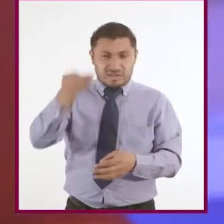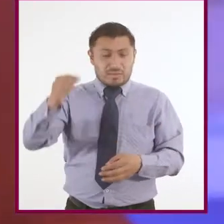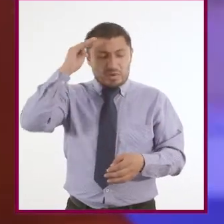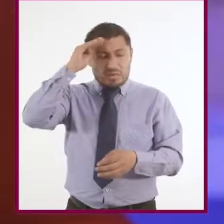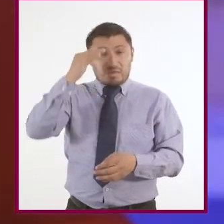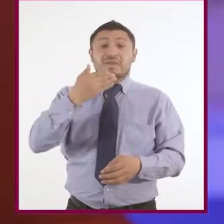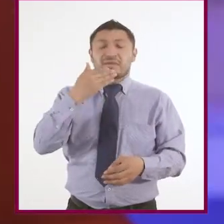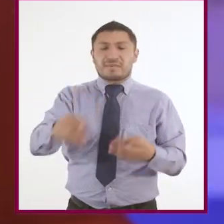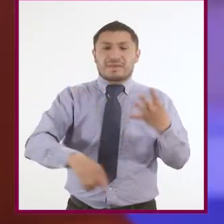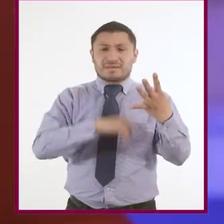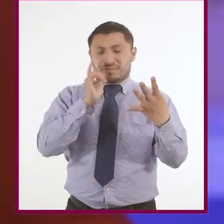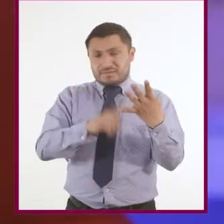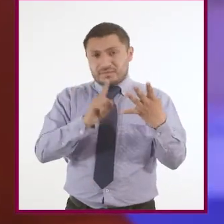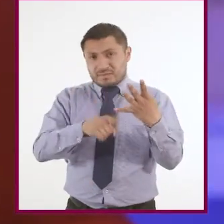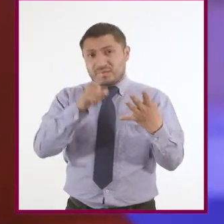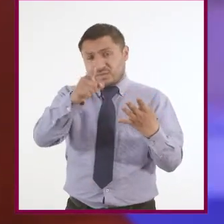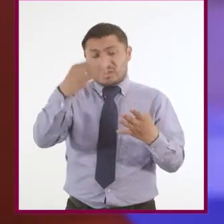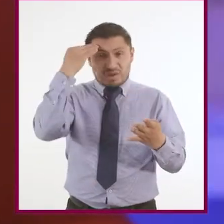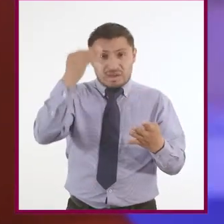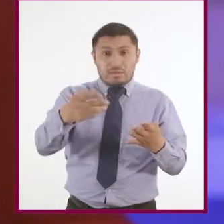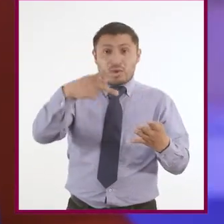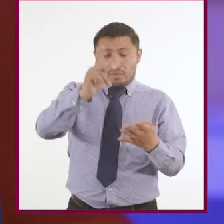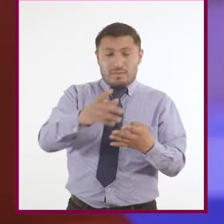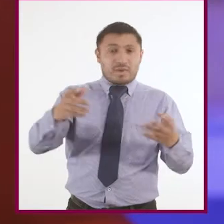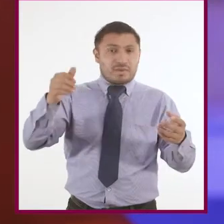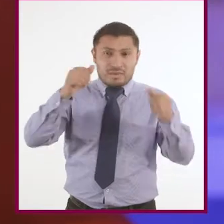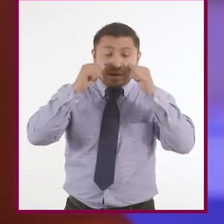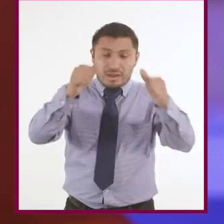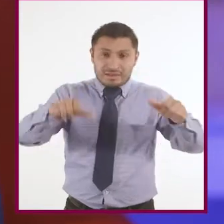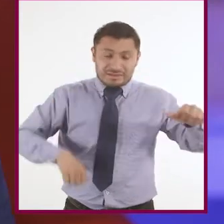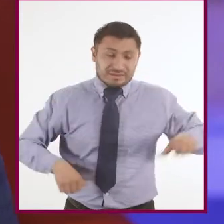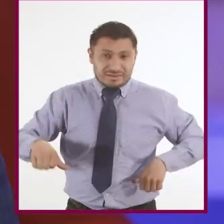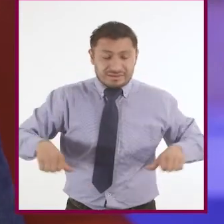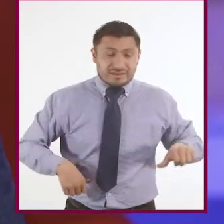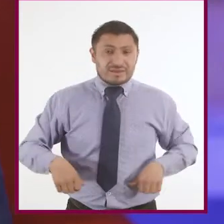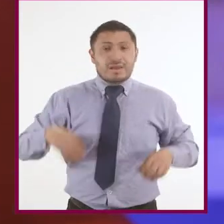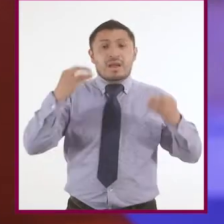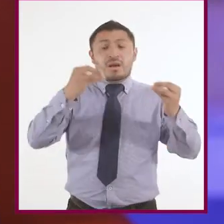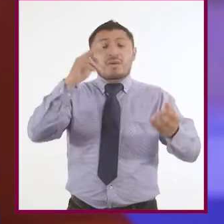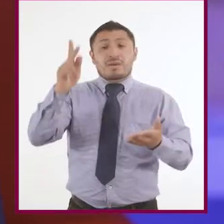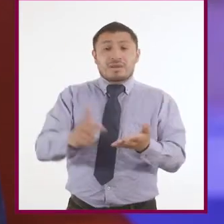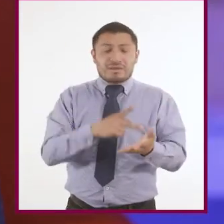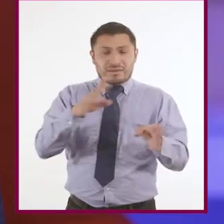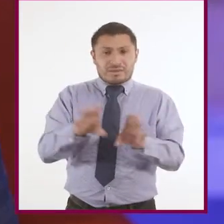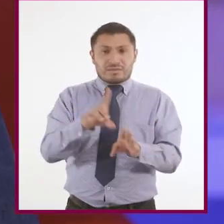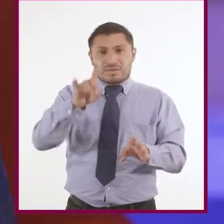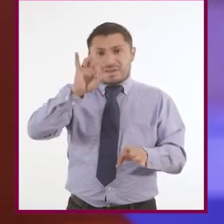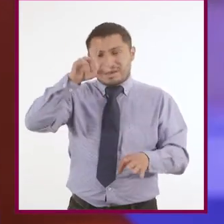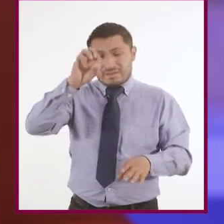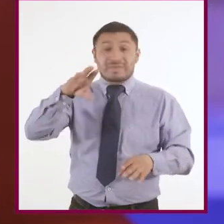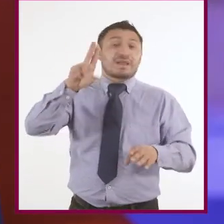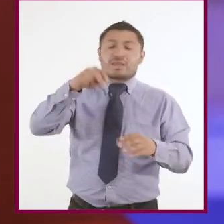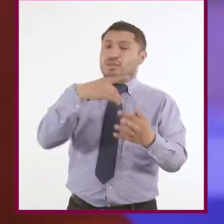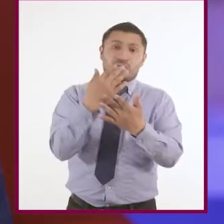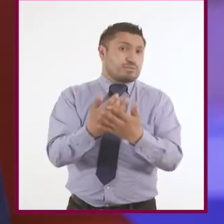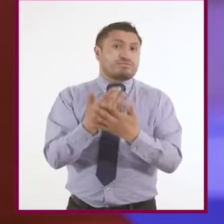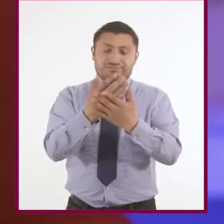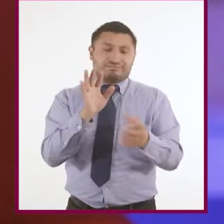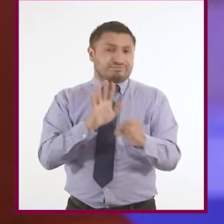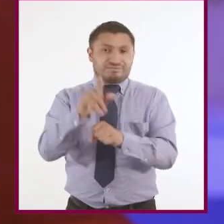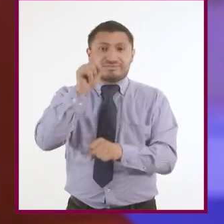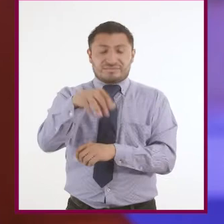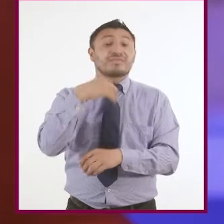situación. 4. Dedícale tiempo, pero actúa. La mayoría de las veces los dilemas que se nos presentan no esperan todo lo que nosotras y